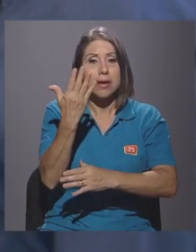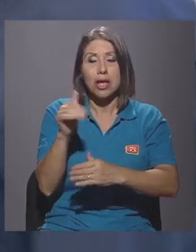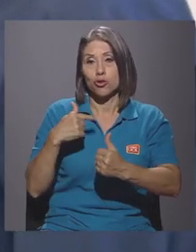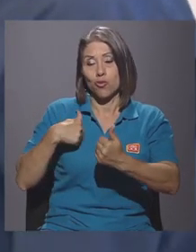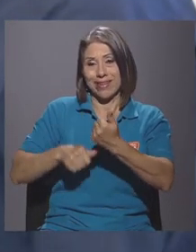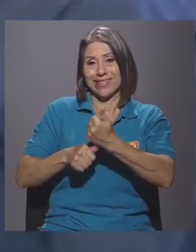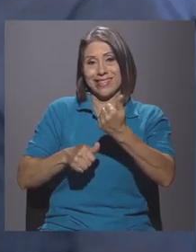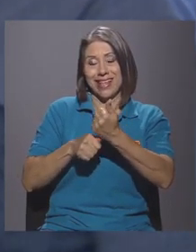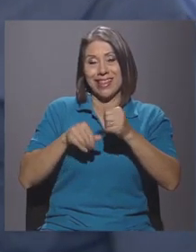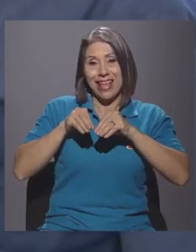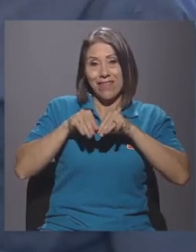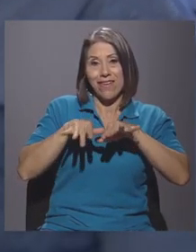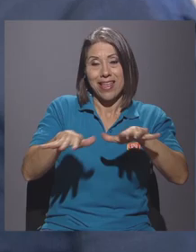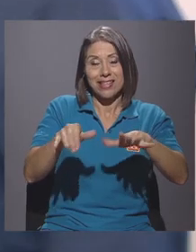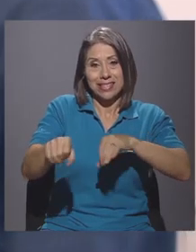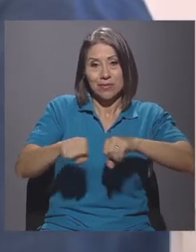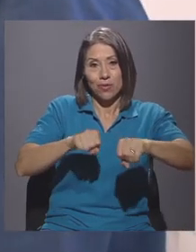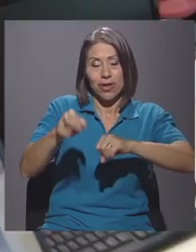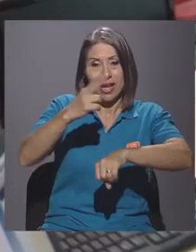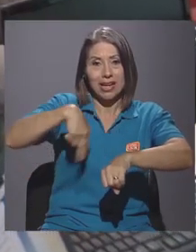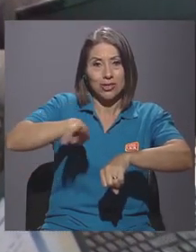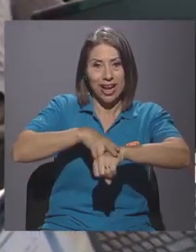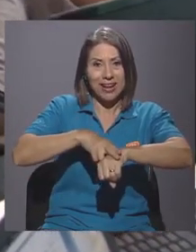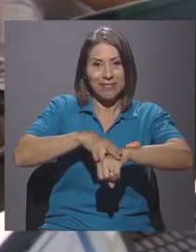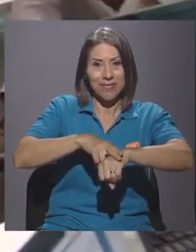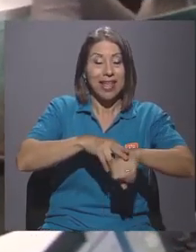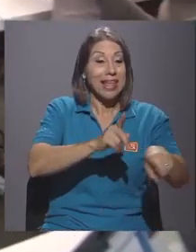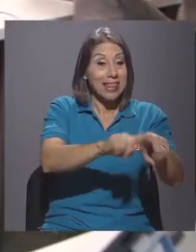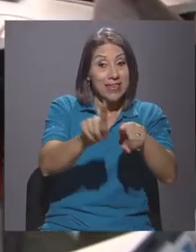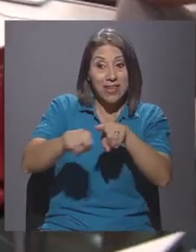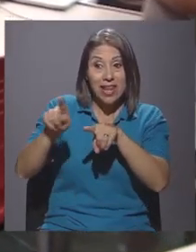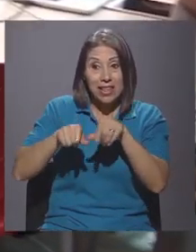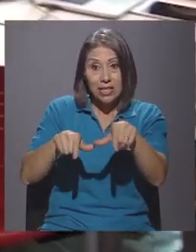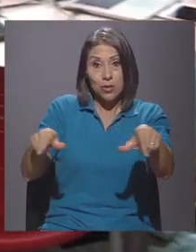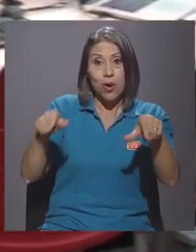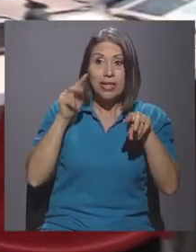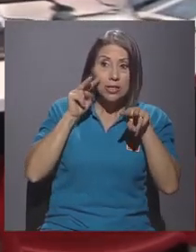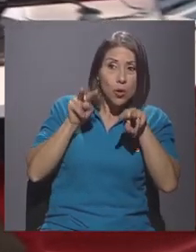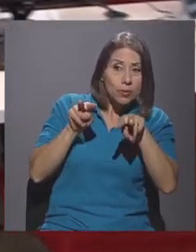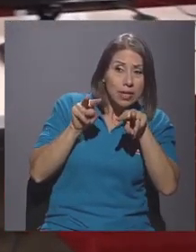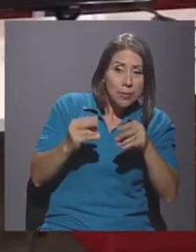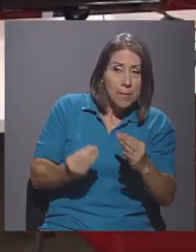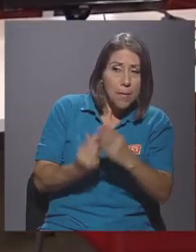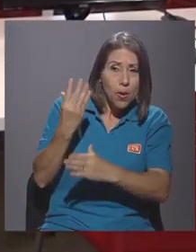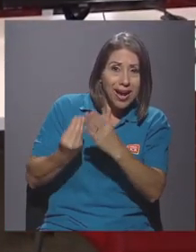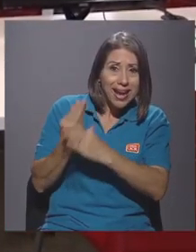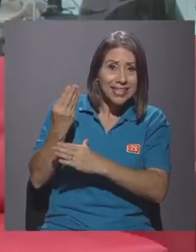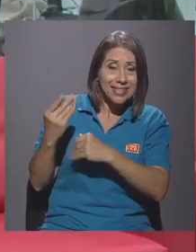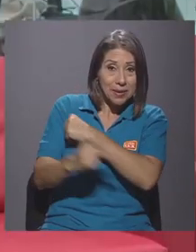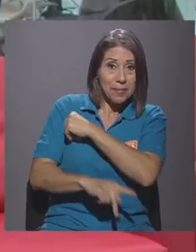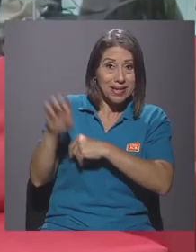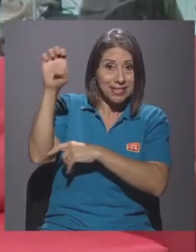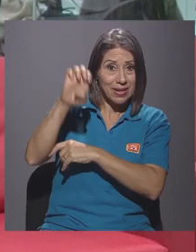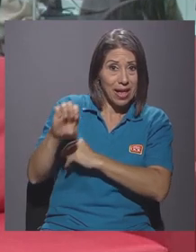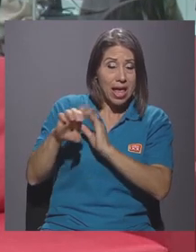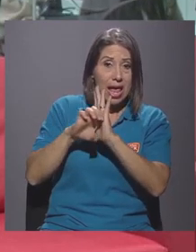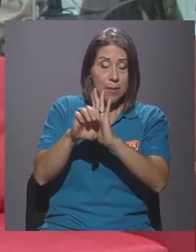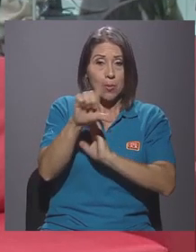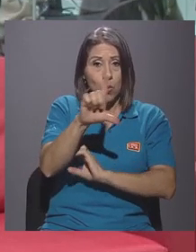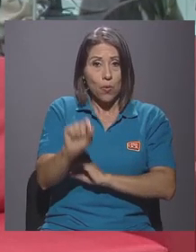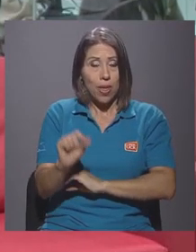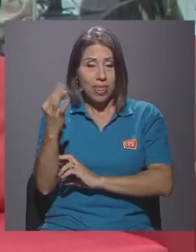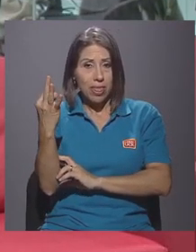Nacional. Los observatorios vulcanológicos en países europeos como Italia, Francia, se han desarrollado mucho en